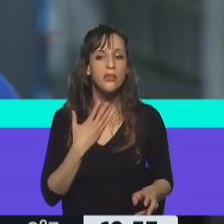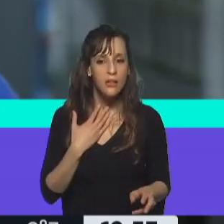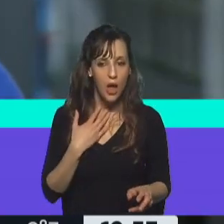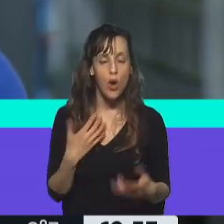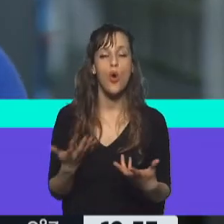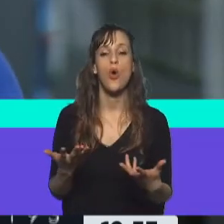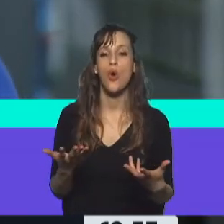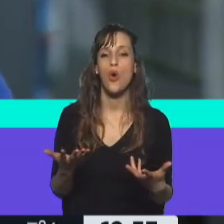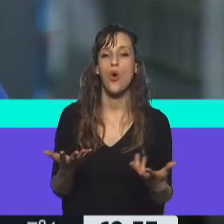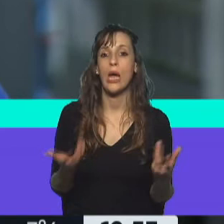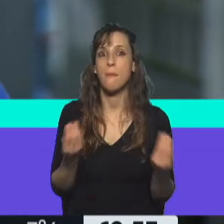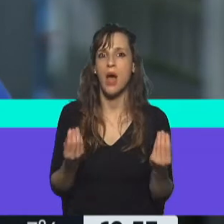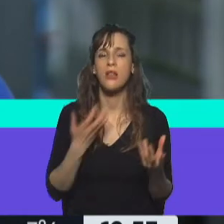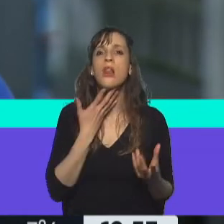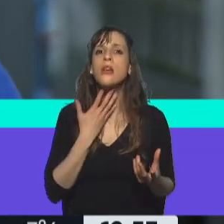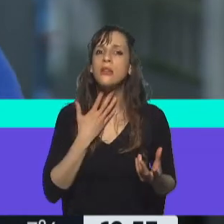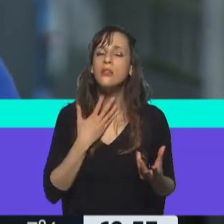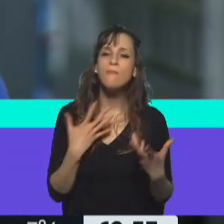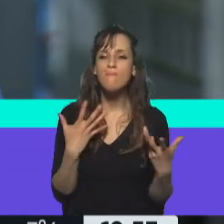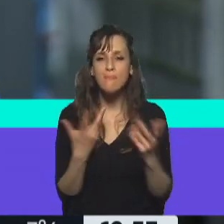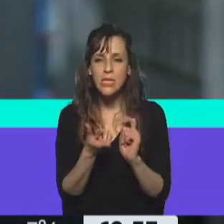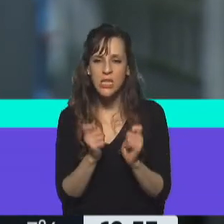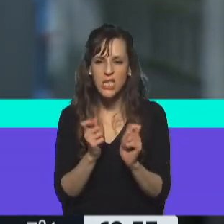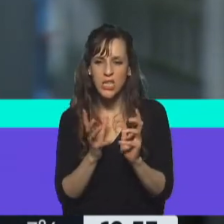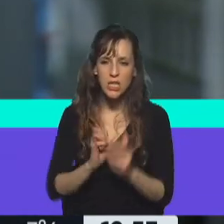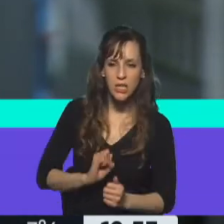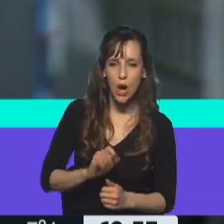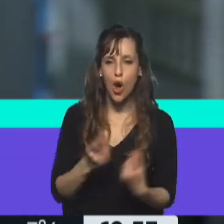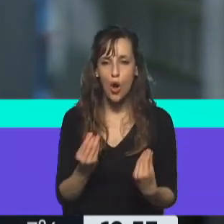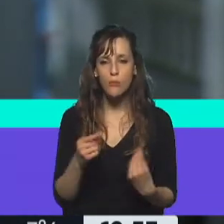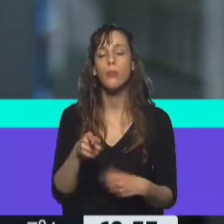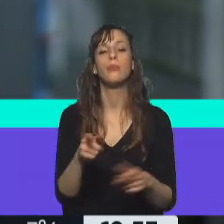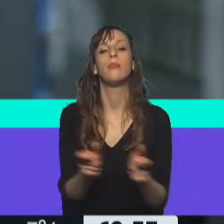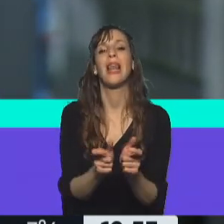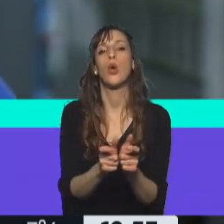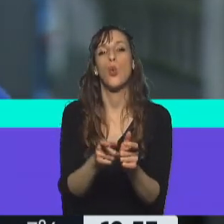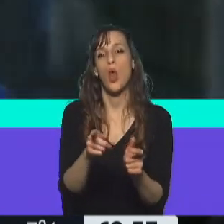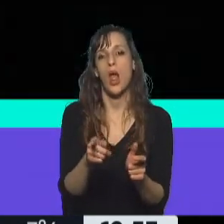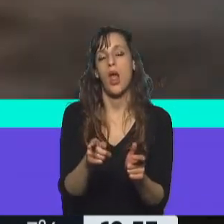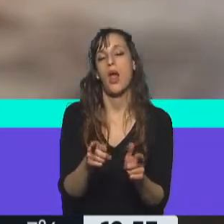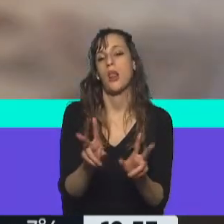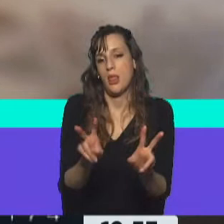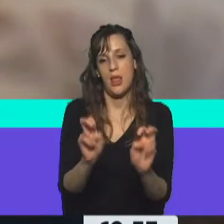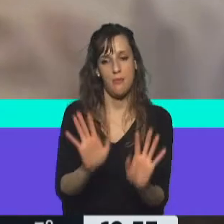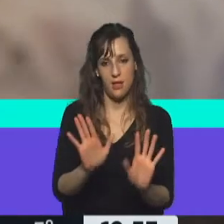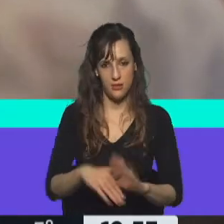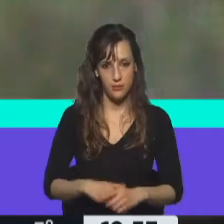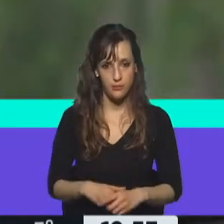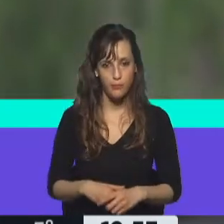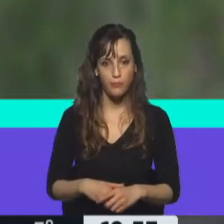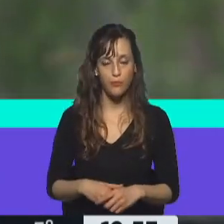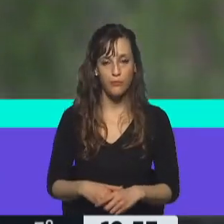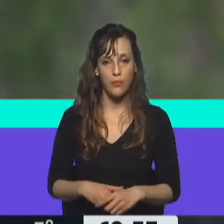Digo, se vuelve veneno. Entonces ahí un poco lo que explora la película en un tono de thriller es eso. ¿Cómo sabes cuál es la